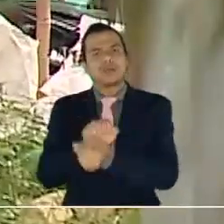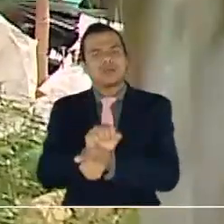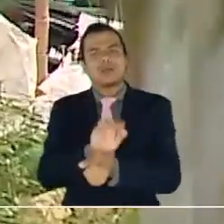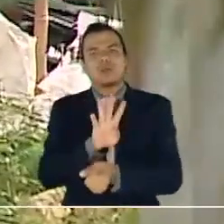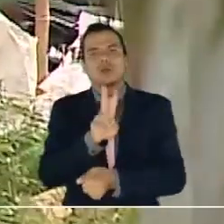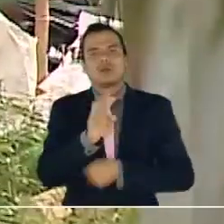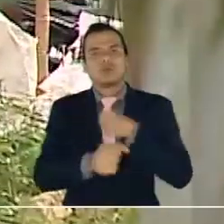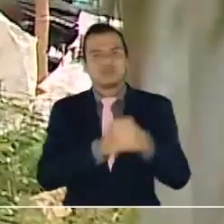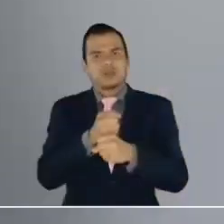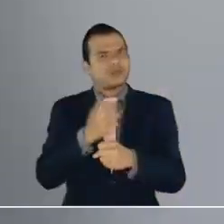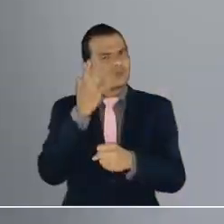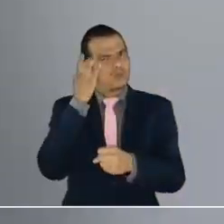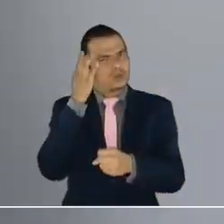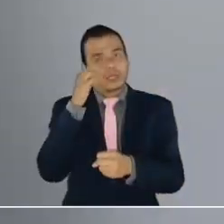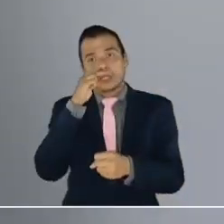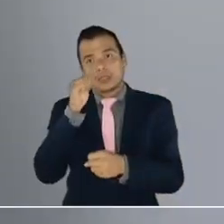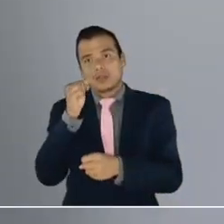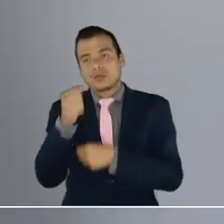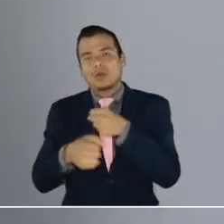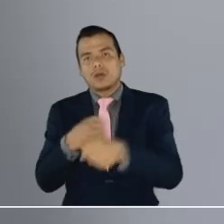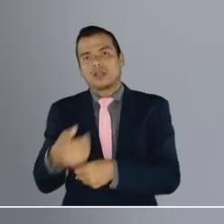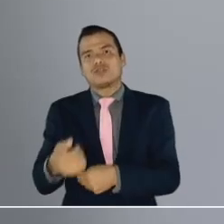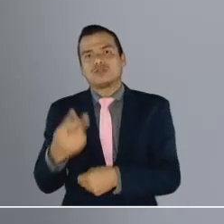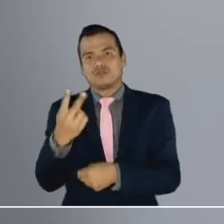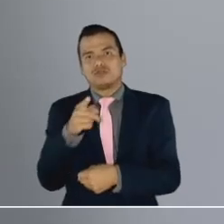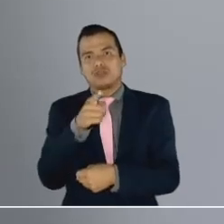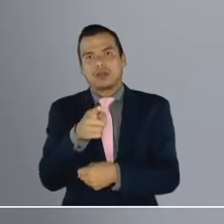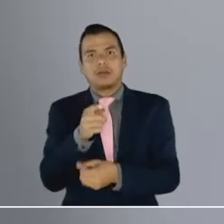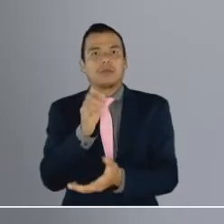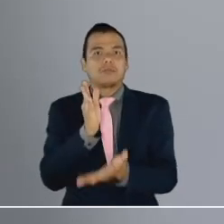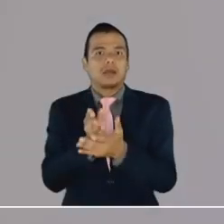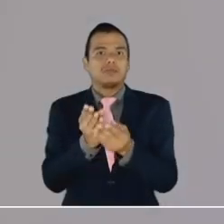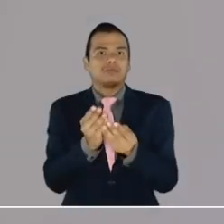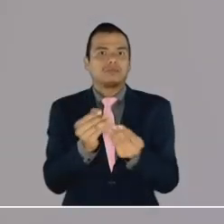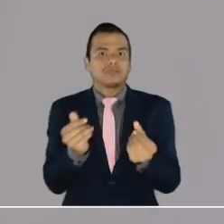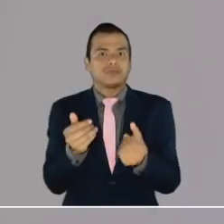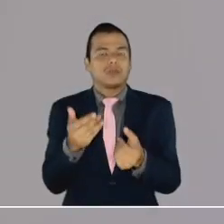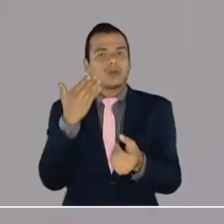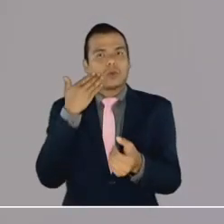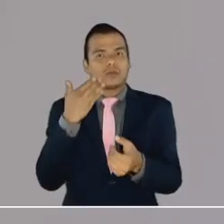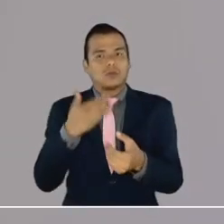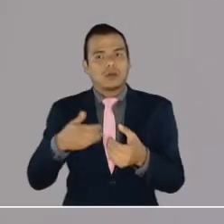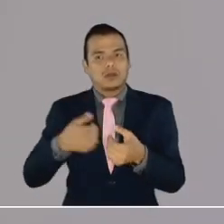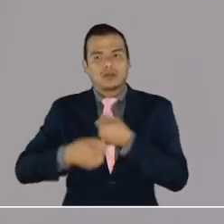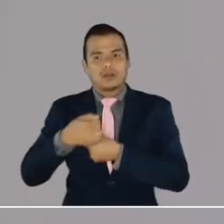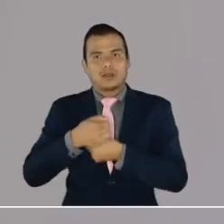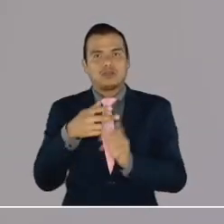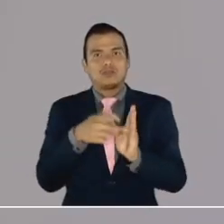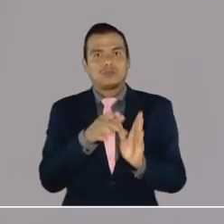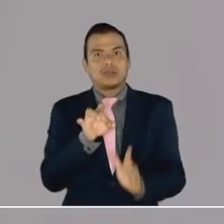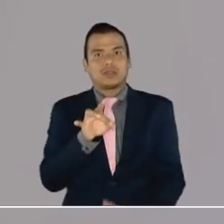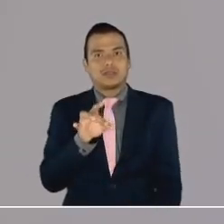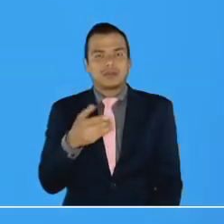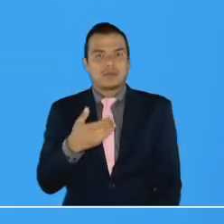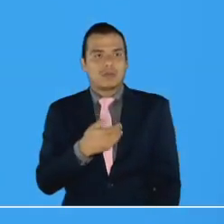en el barrio Las Palmas de Cali, luego de que la madre del menor se los dejara en su custodia por dificultades